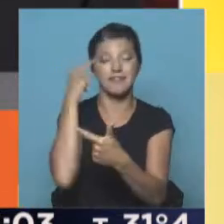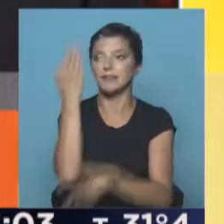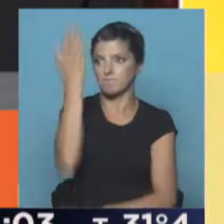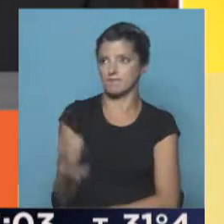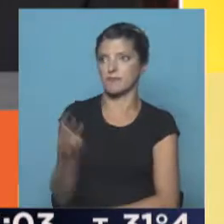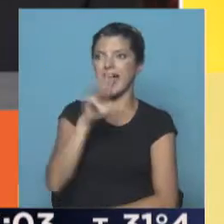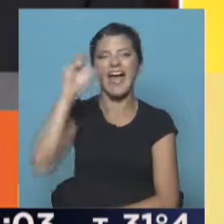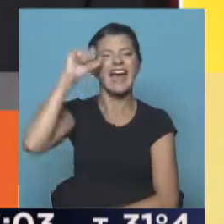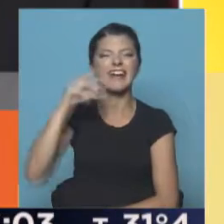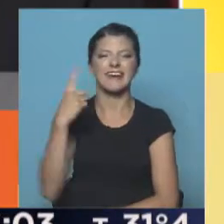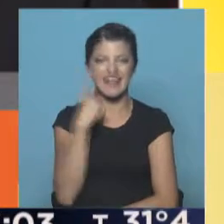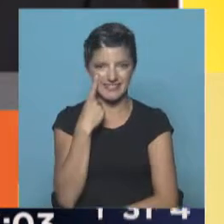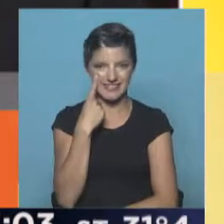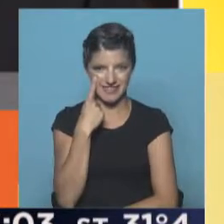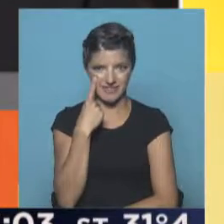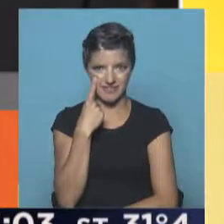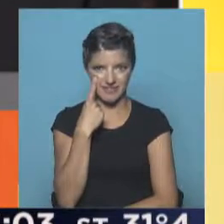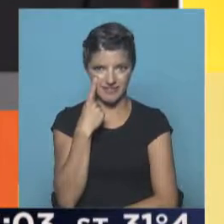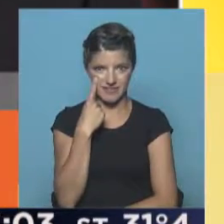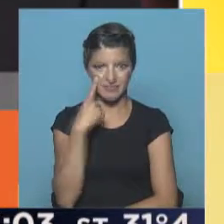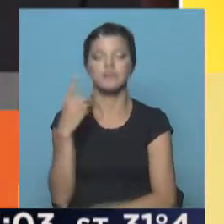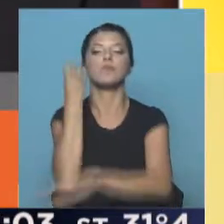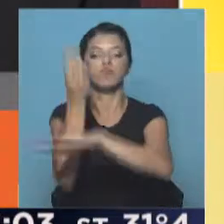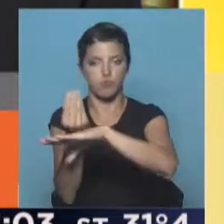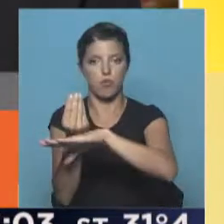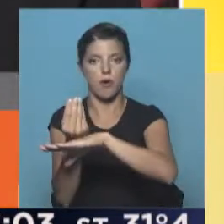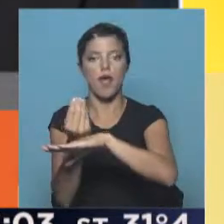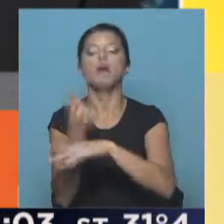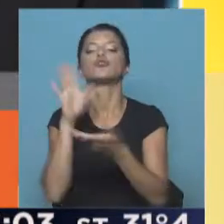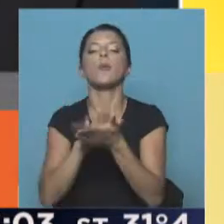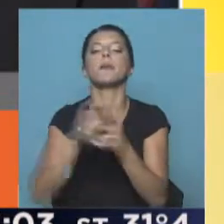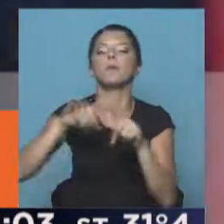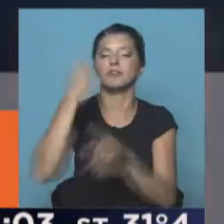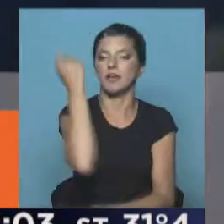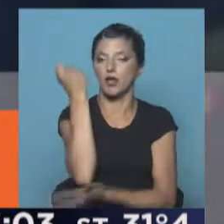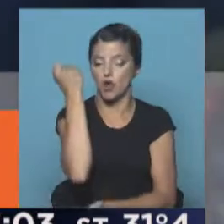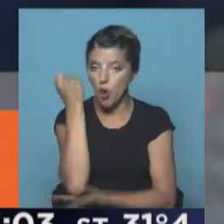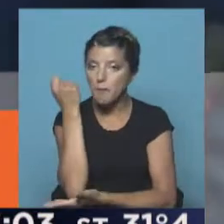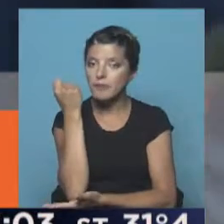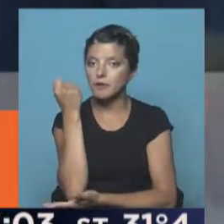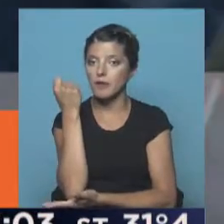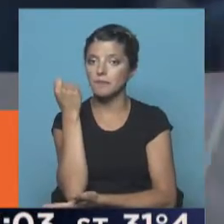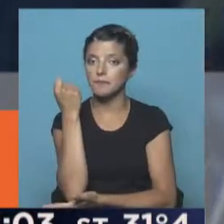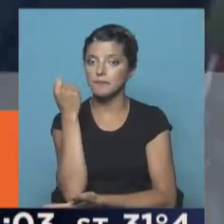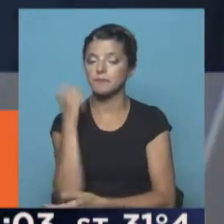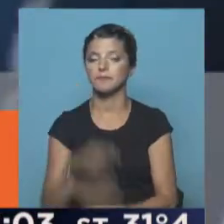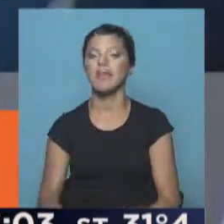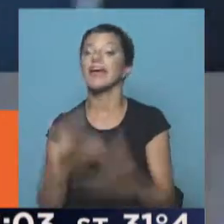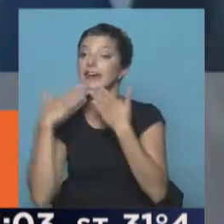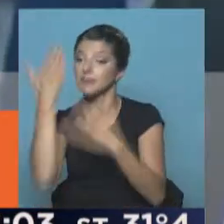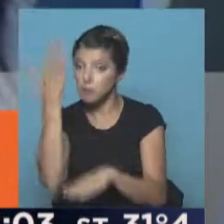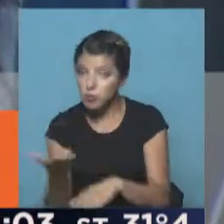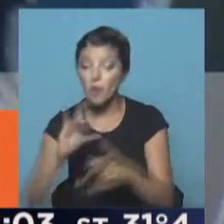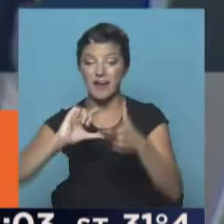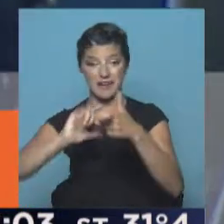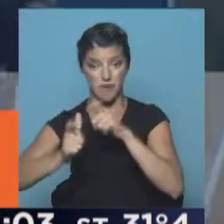expresa un consenso sobre líneas de política económica, un hombre que le ha dado dinamismo y renovación a la gestión,